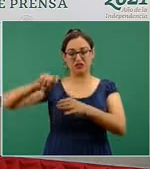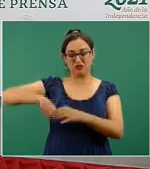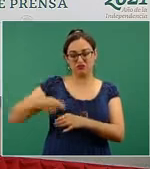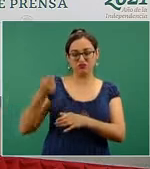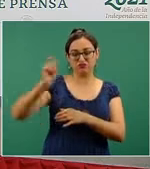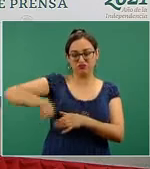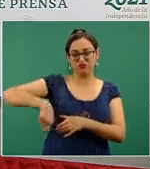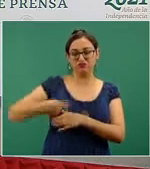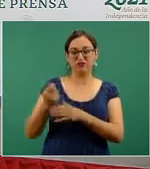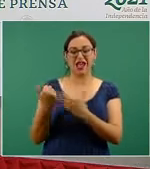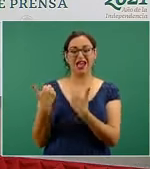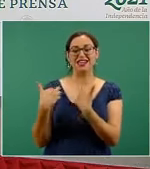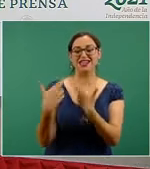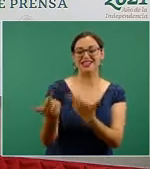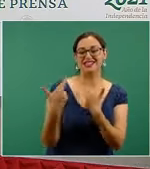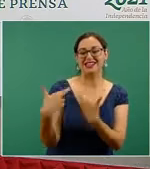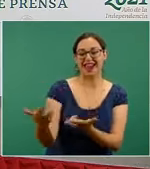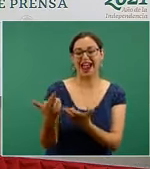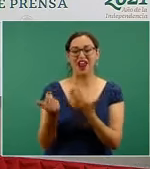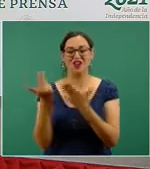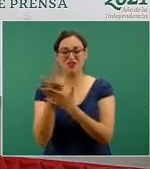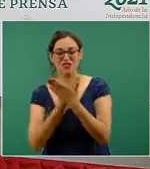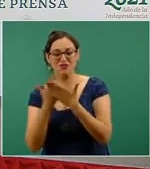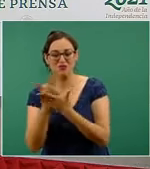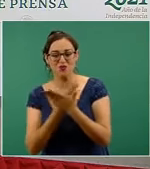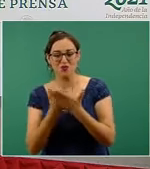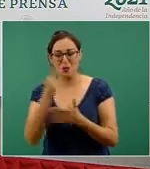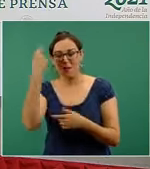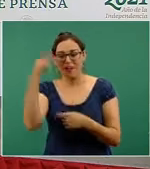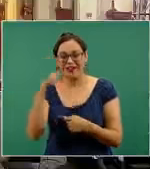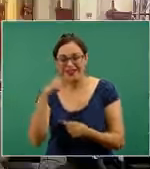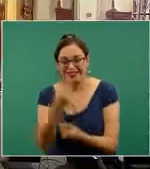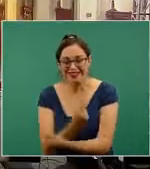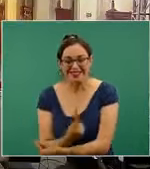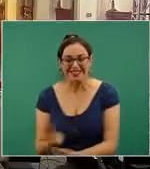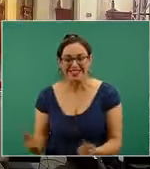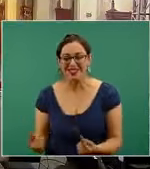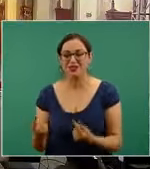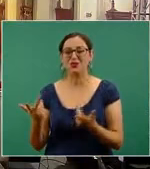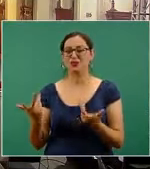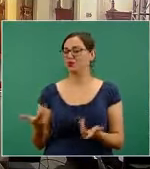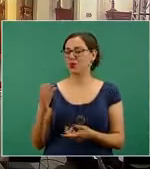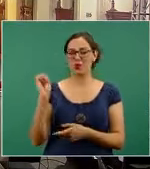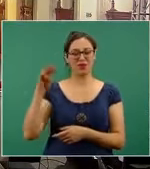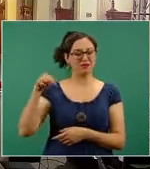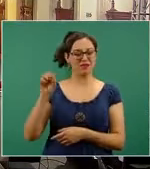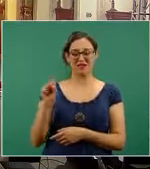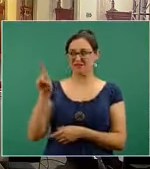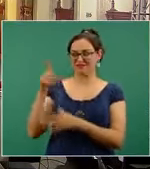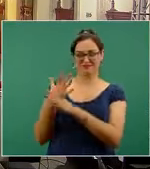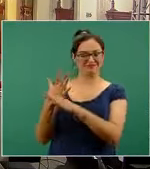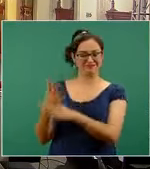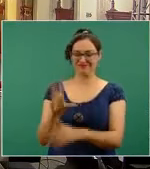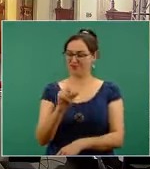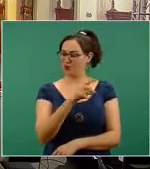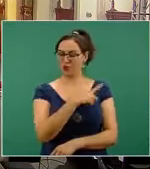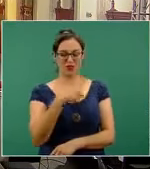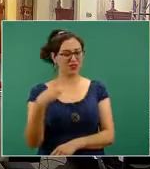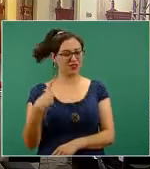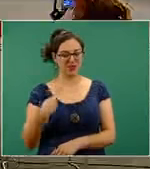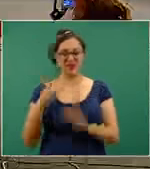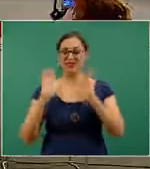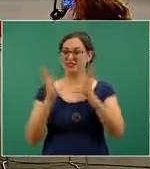y con dibujitos que van dirigidas a preescolares. Pues esa es una práctica que no recomienda la OMS, que la industria transnacional ya